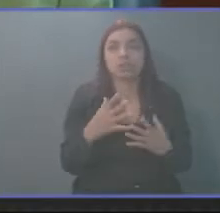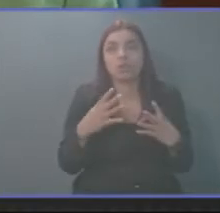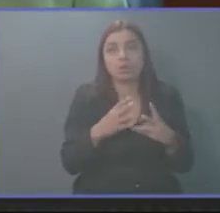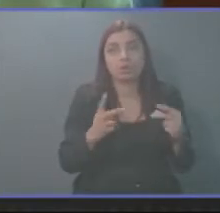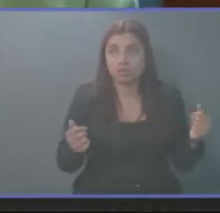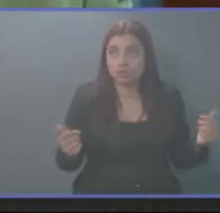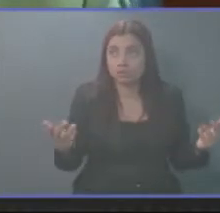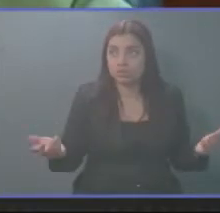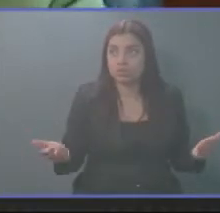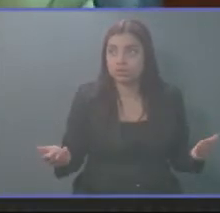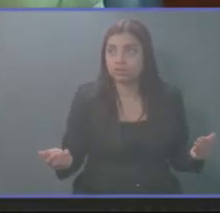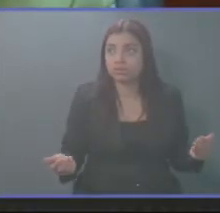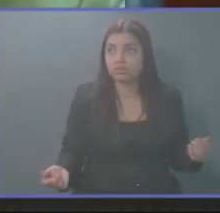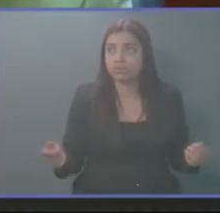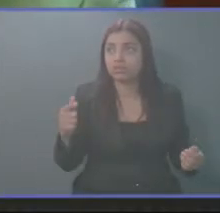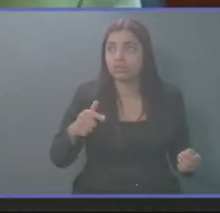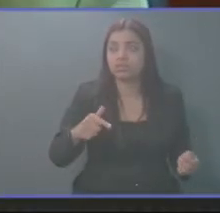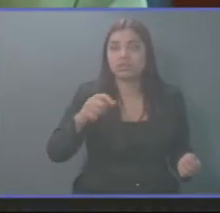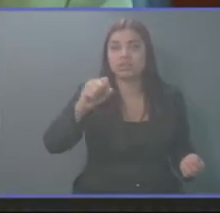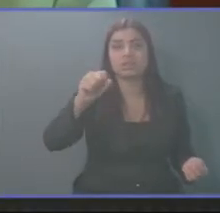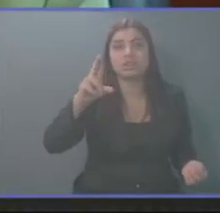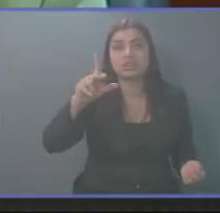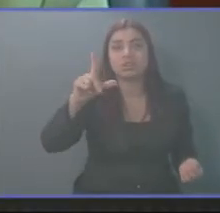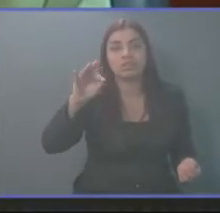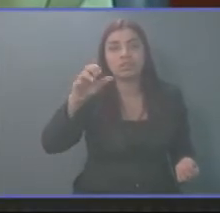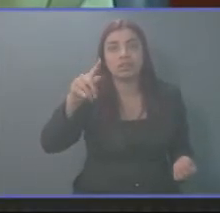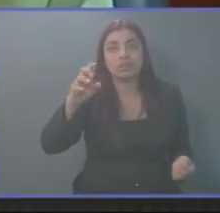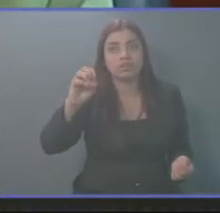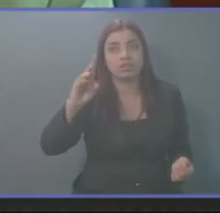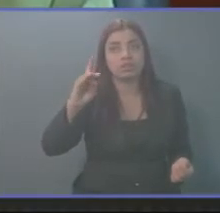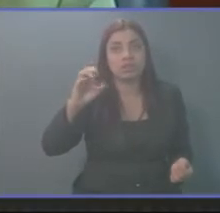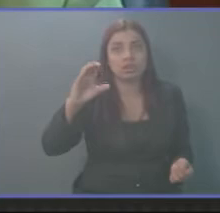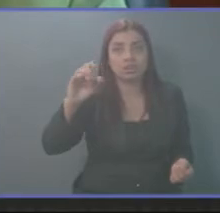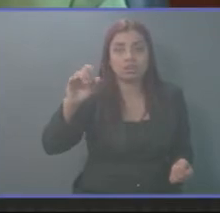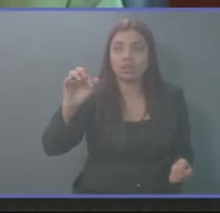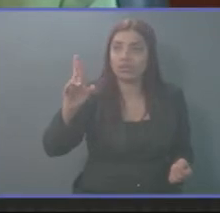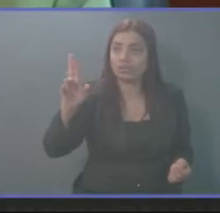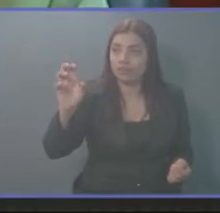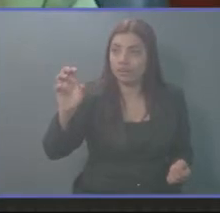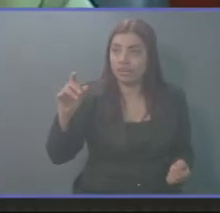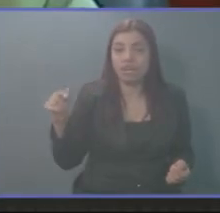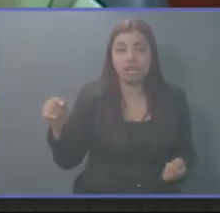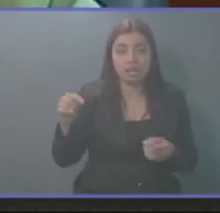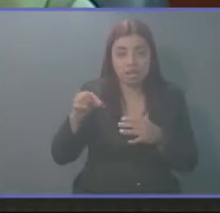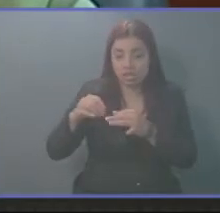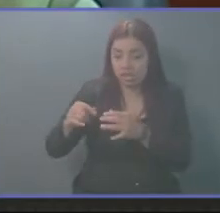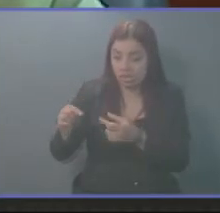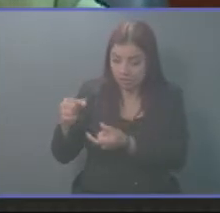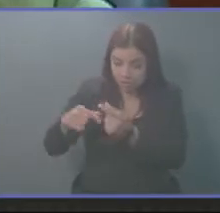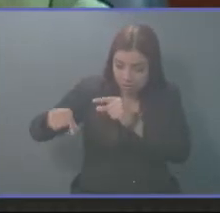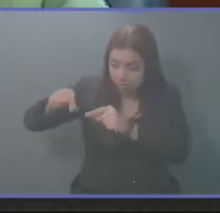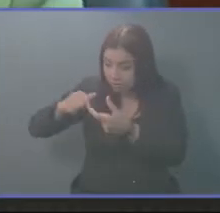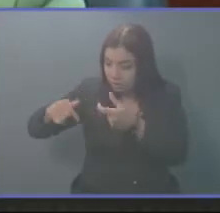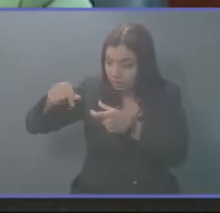Aumentando la dosificación del sulfato de cobre a través del agua,